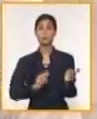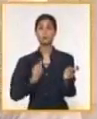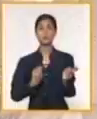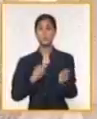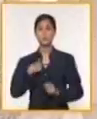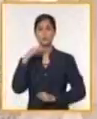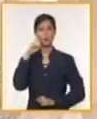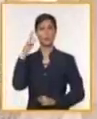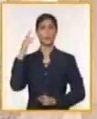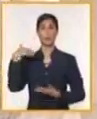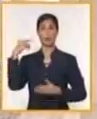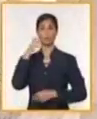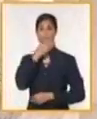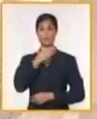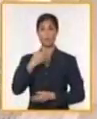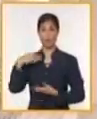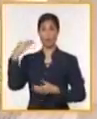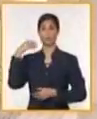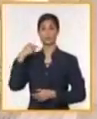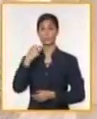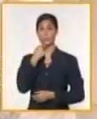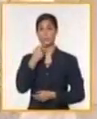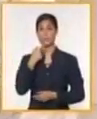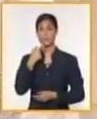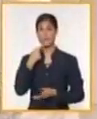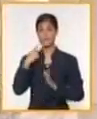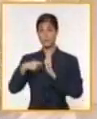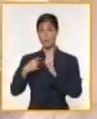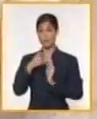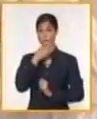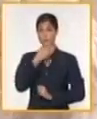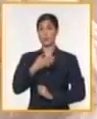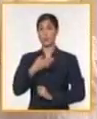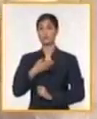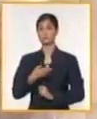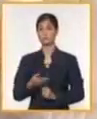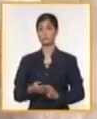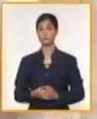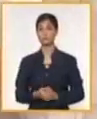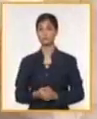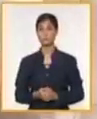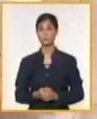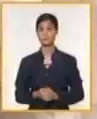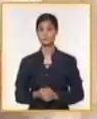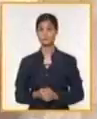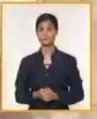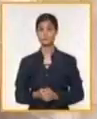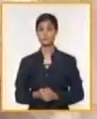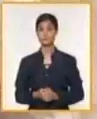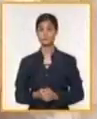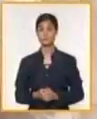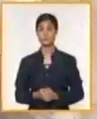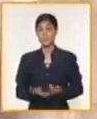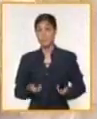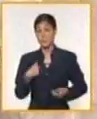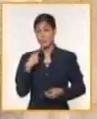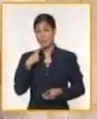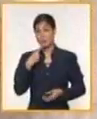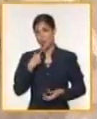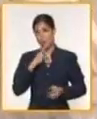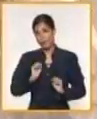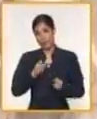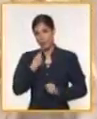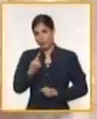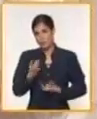Castro, que hace muchos años, hay un video de él por ahí, bueno, pero, vamos a poner. Pero Fidel la sorpresa, bueno, no es sorpresa, pero tengo que decirlo porque es